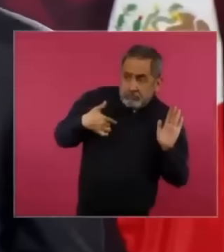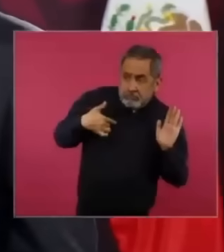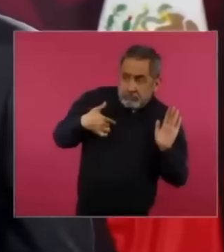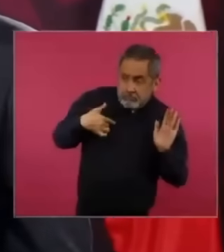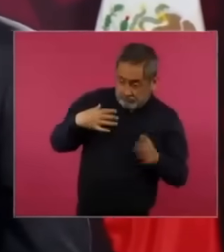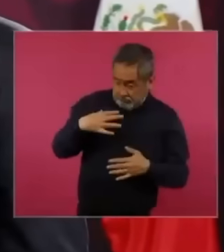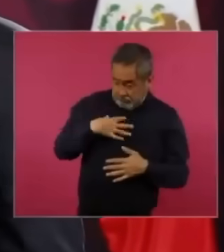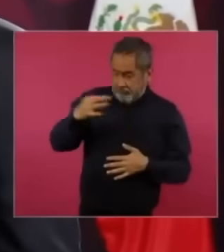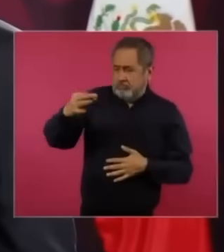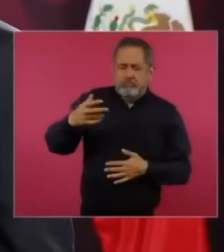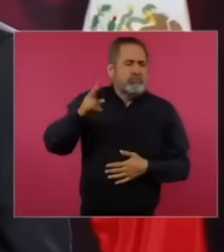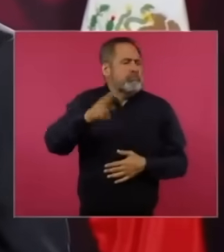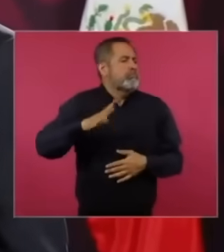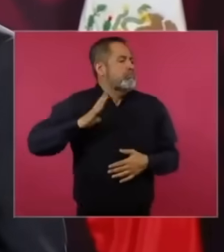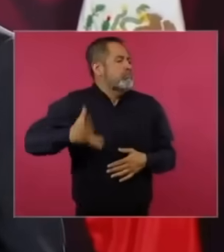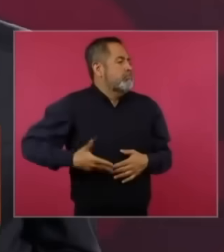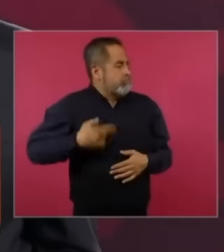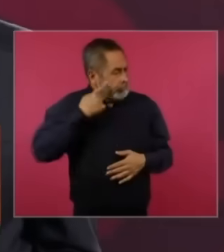fui